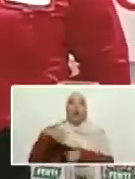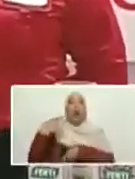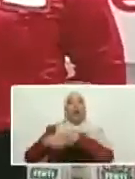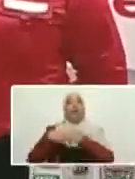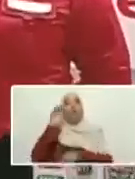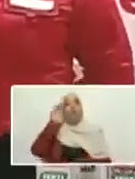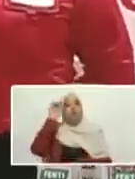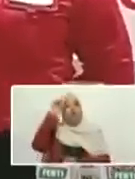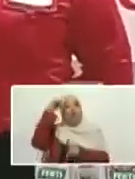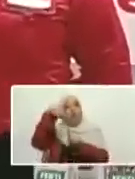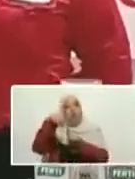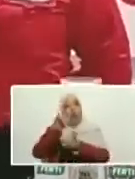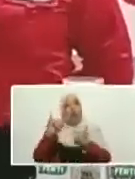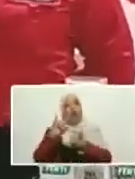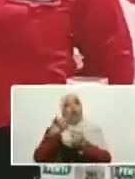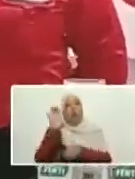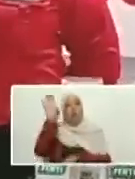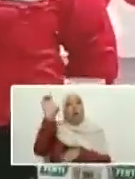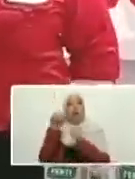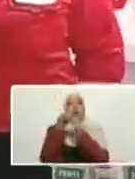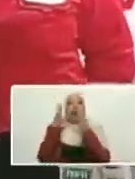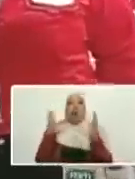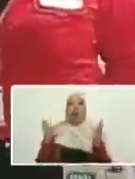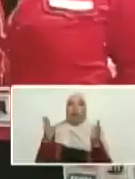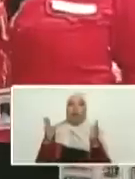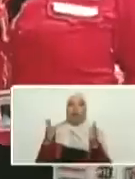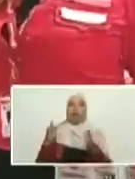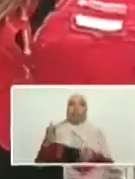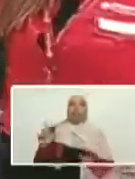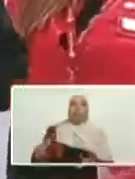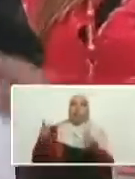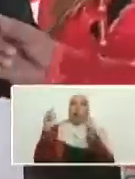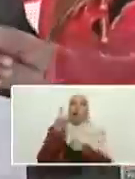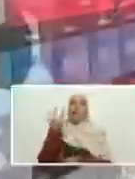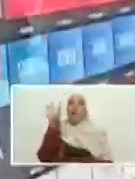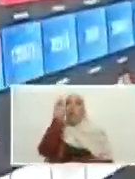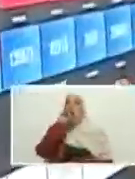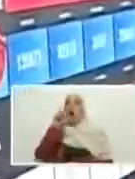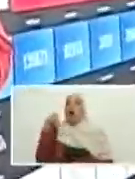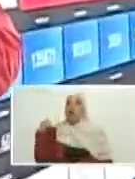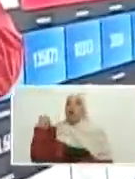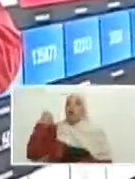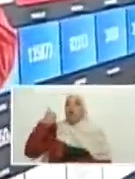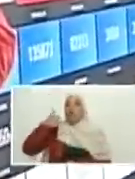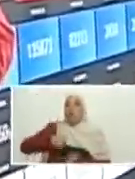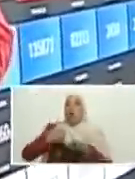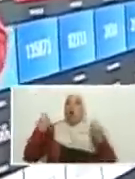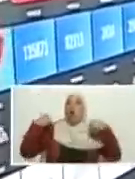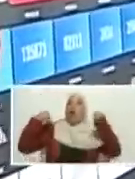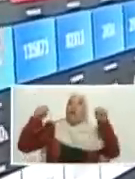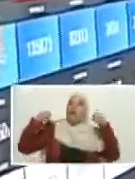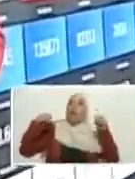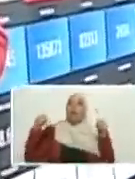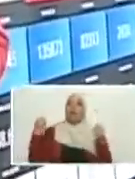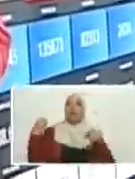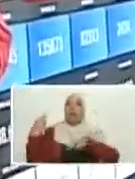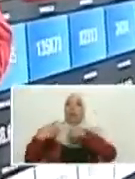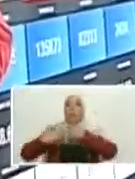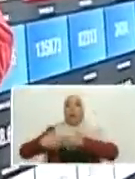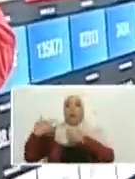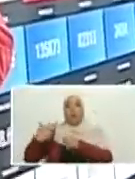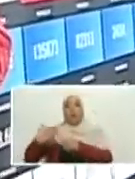horizonte a la patria completa. Bueno, cúmplase 24 años de ejercicio de soberanía de la industria